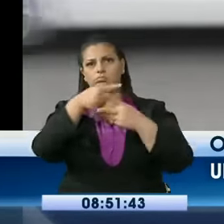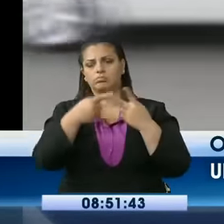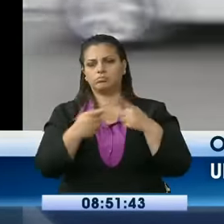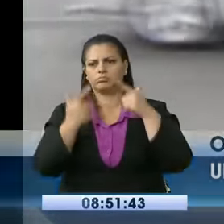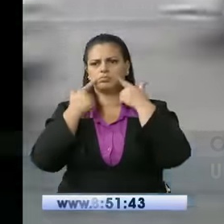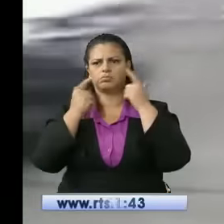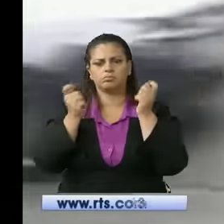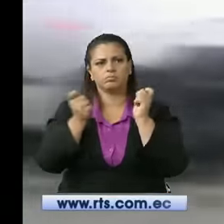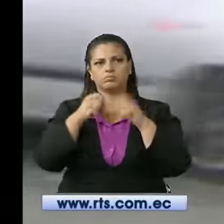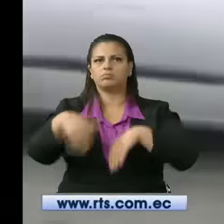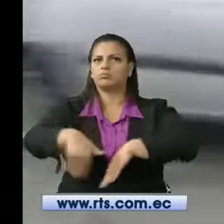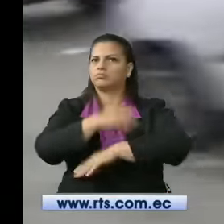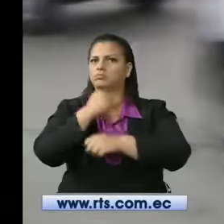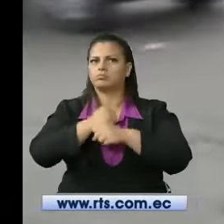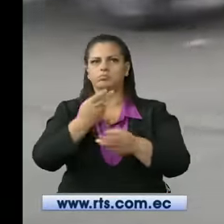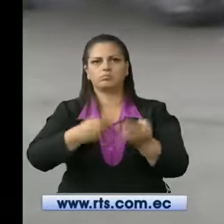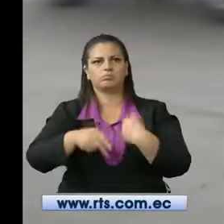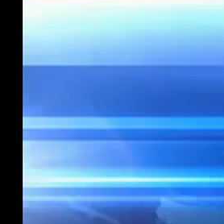Baque.